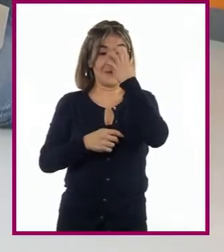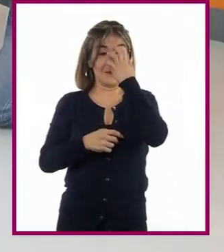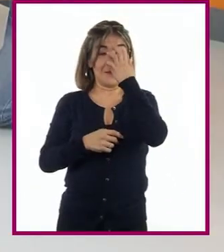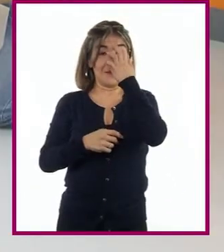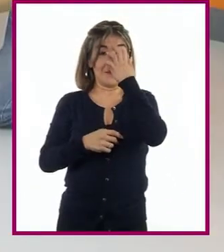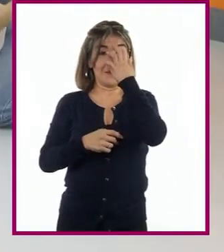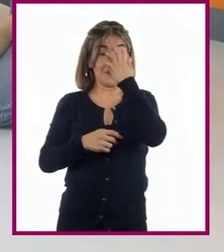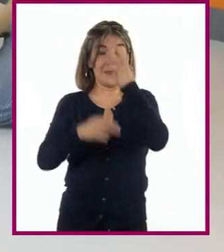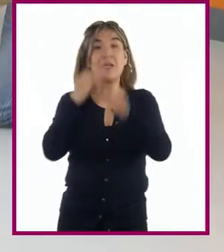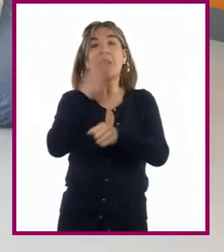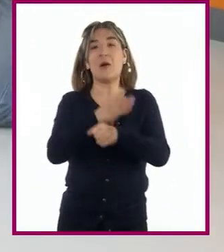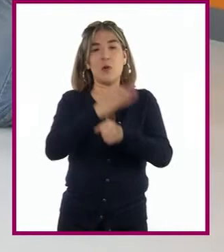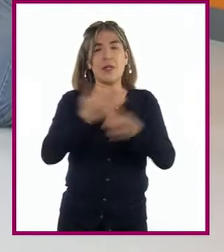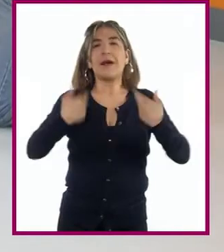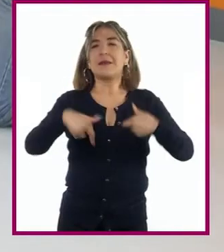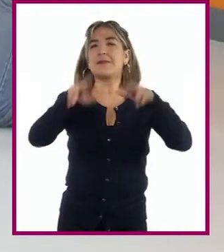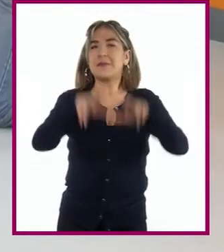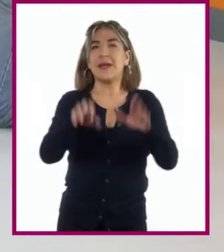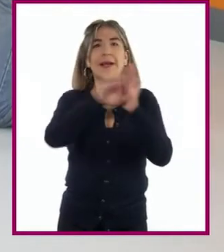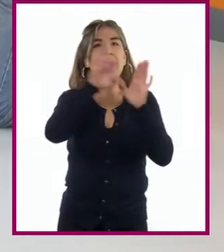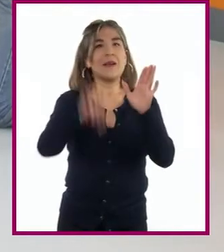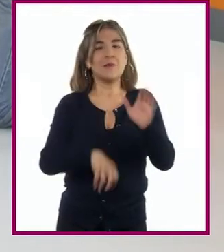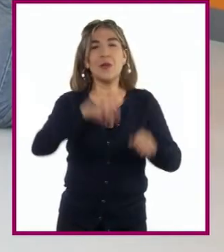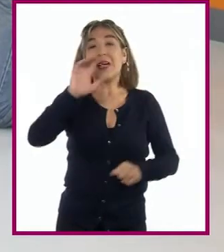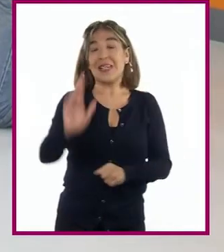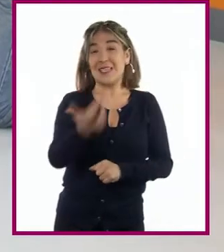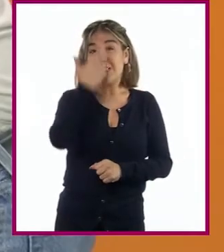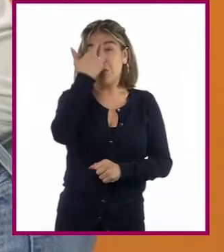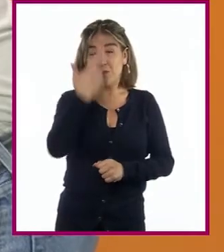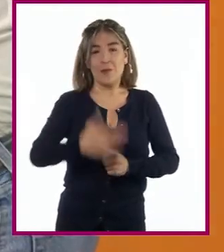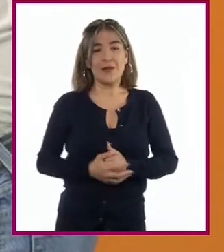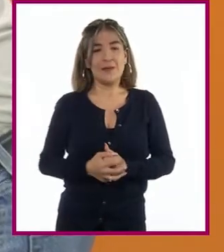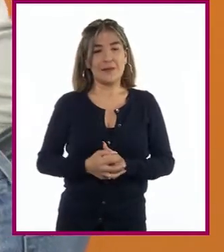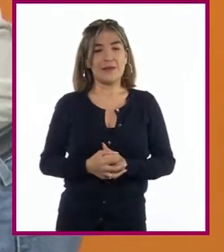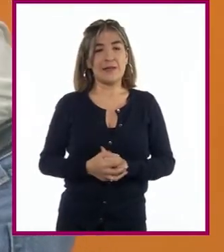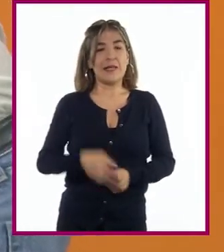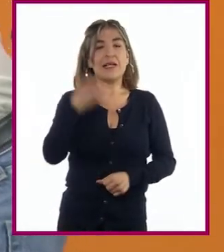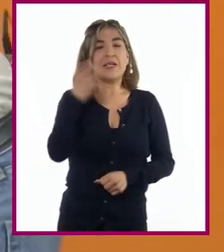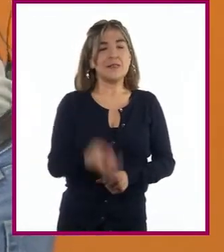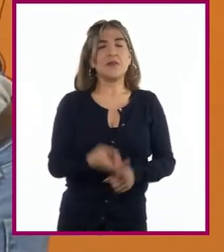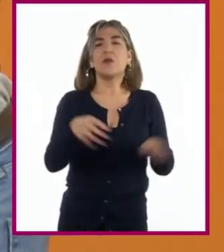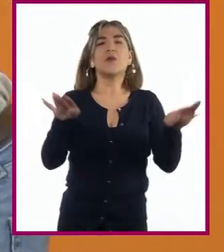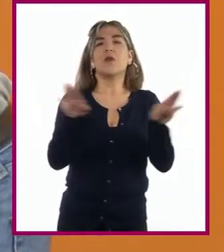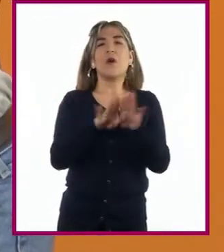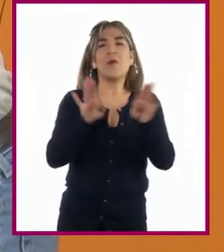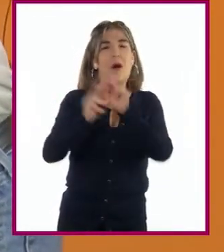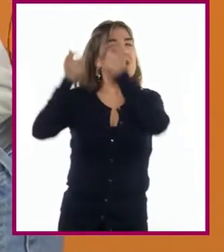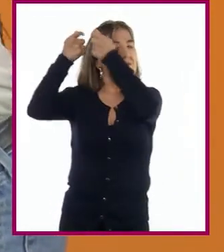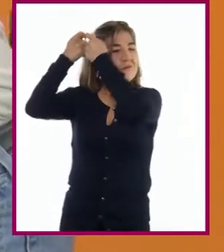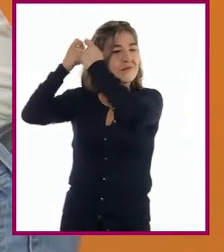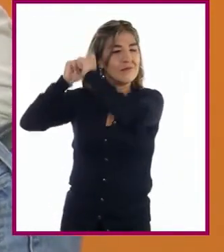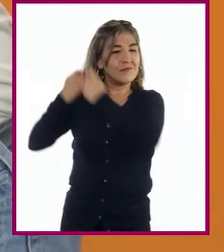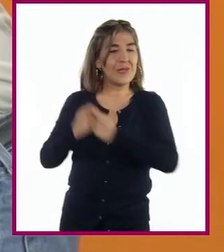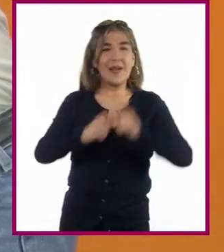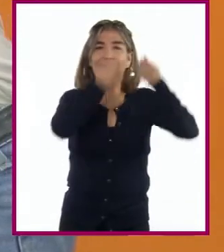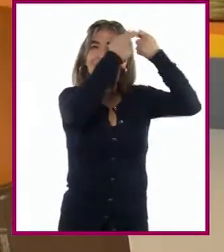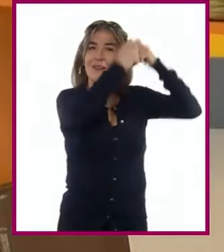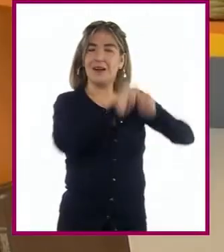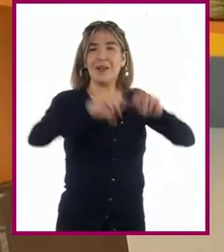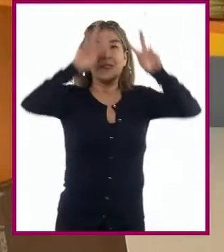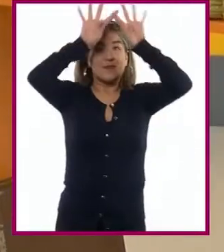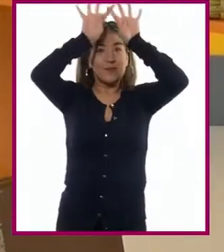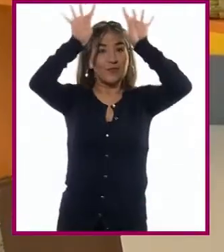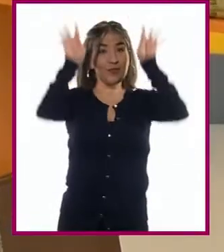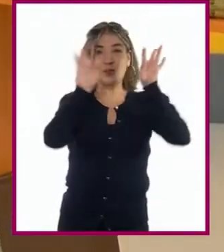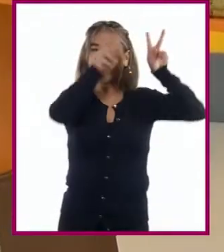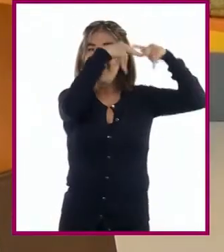Entonces yo voy a representar mi recuerdo a partir de esa trenza. Y mira, con ayuda